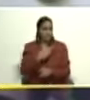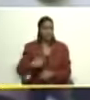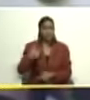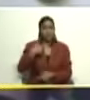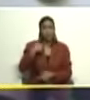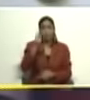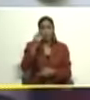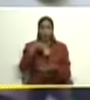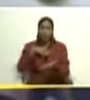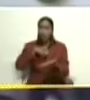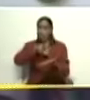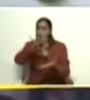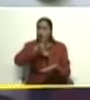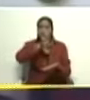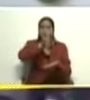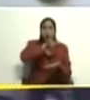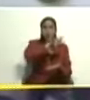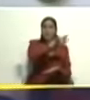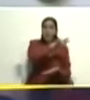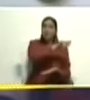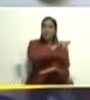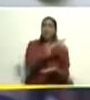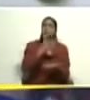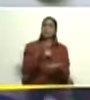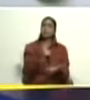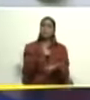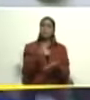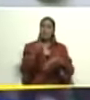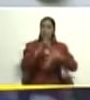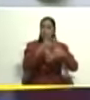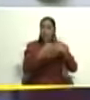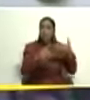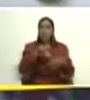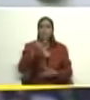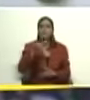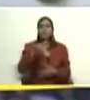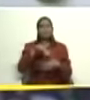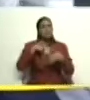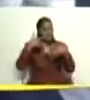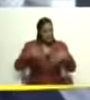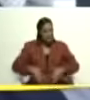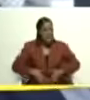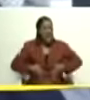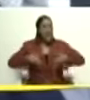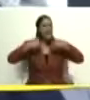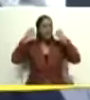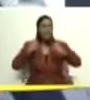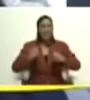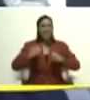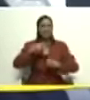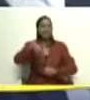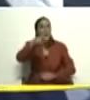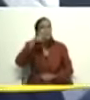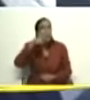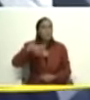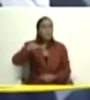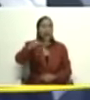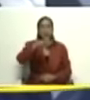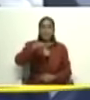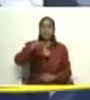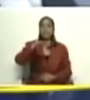América Latina, y es, como dirían ustedes, qué arrecho este pueblo, que pese a